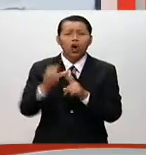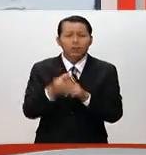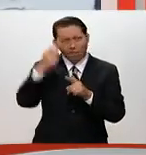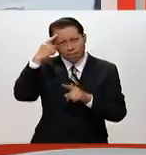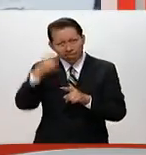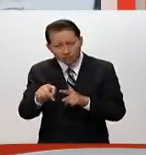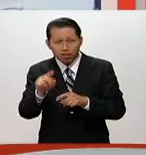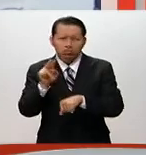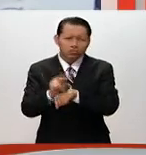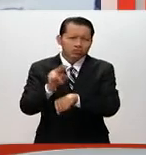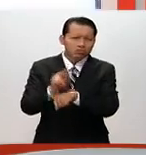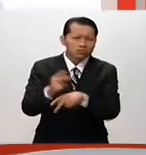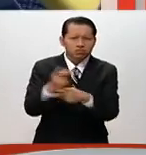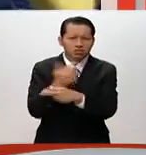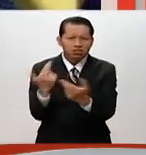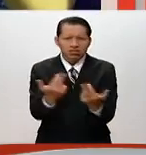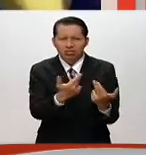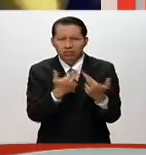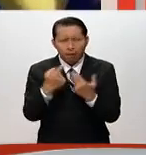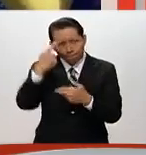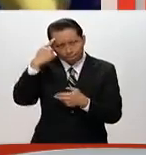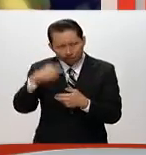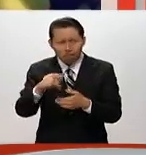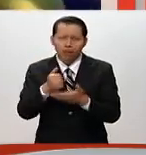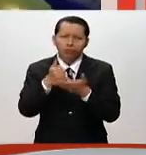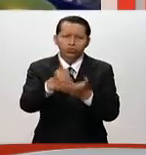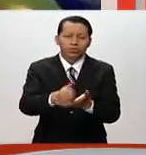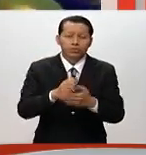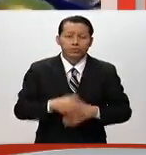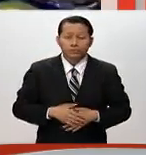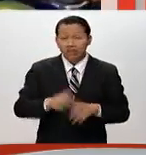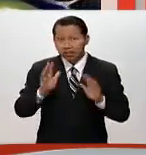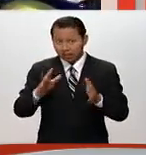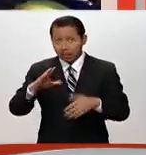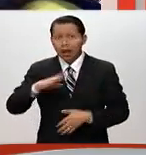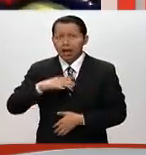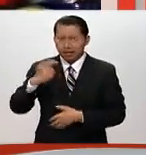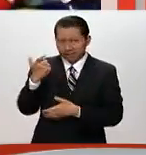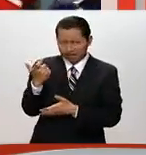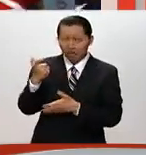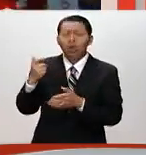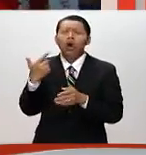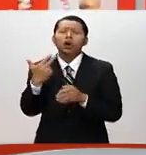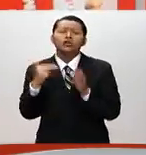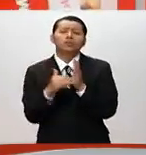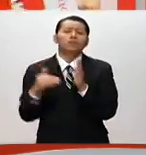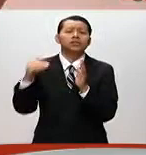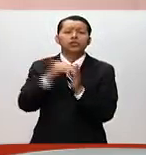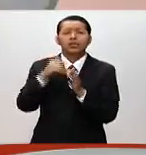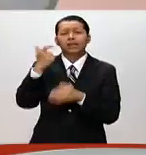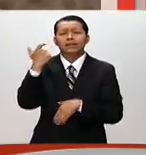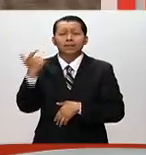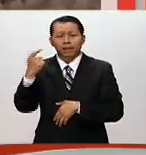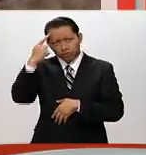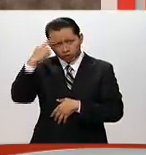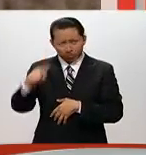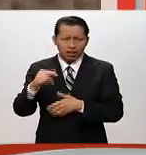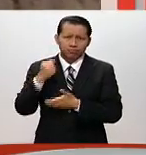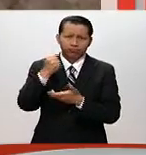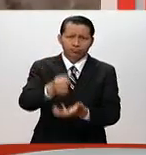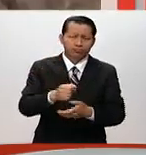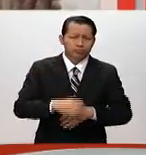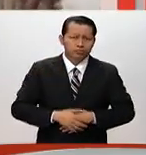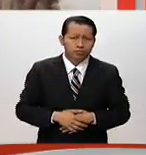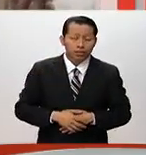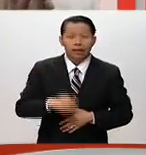daños para dar paso a la ayuda. Ya hay recursos y primeras acciones, de entrada 8 millones de pesos del programa de empleo temporal. La CEPA